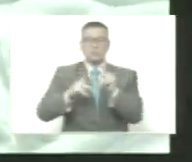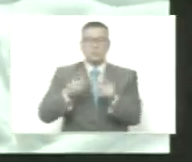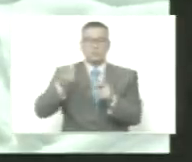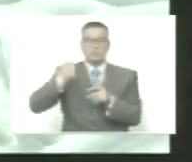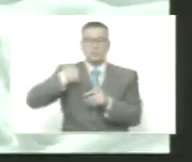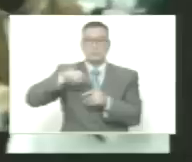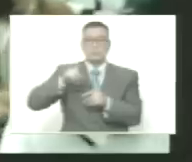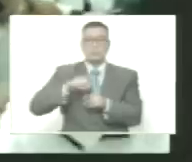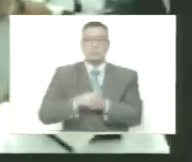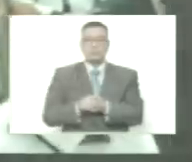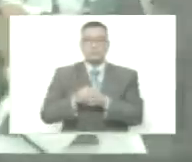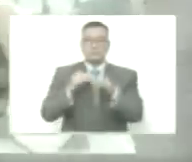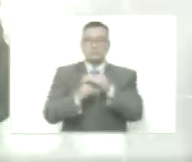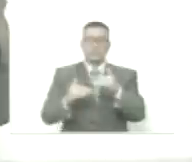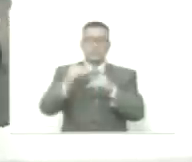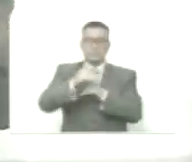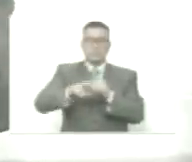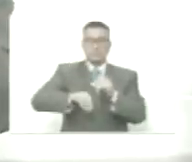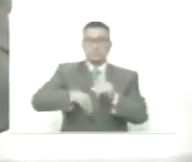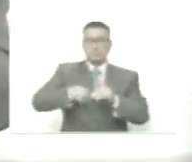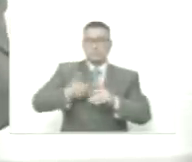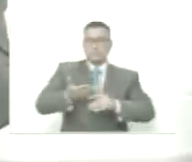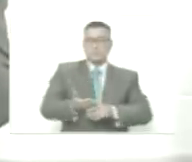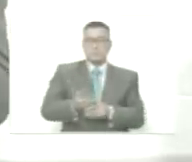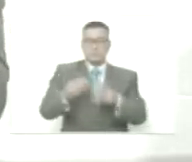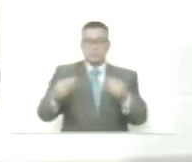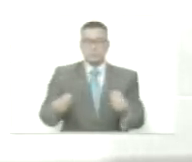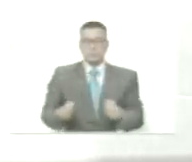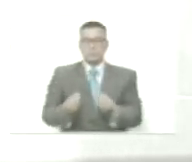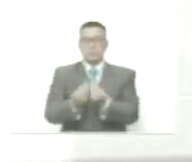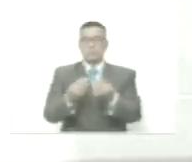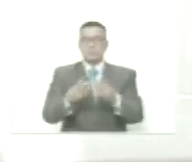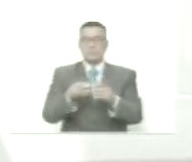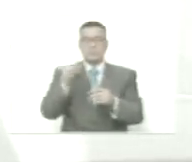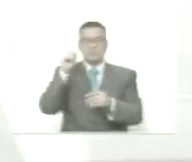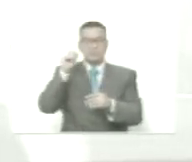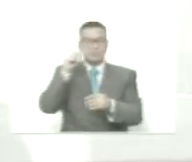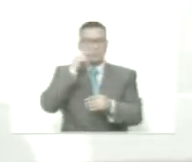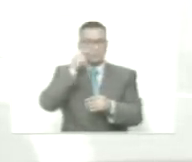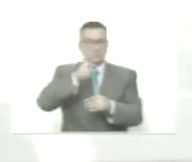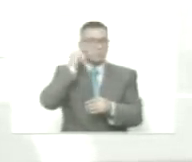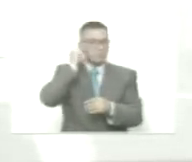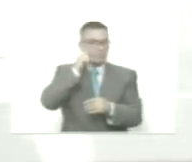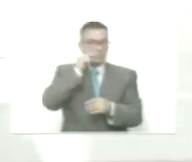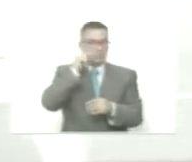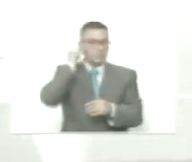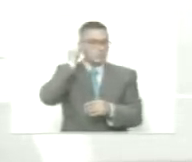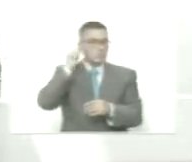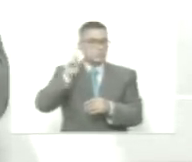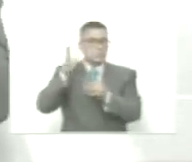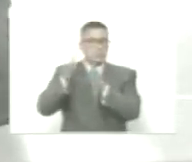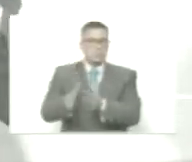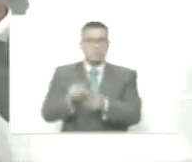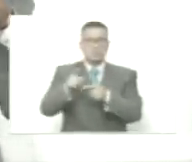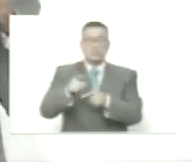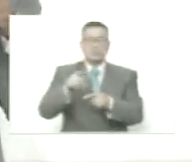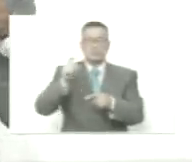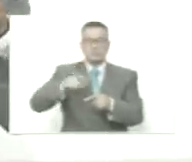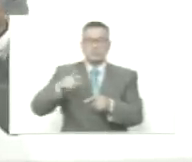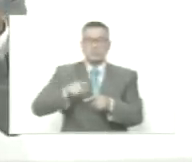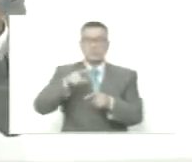tenga mayor capacidad de acompañar a las venezolanas y los venezolanos que requieran su